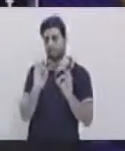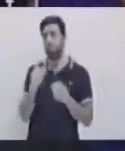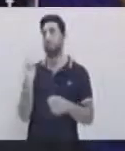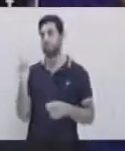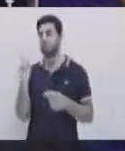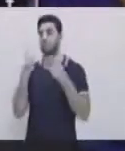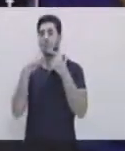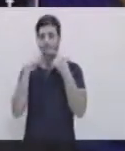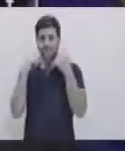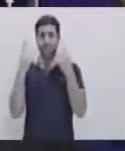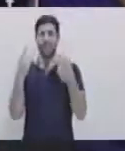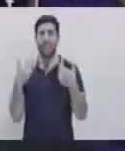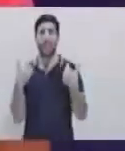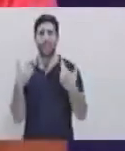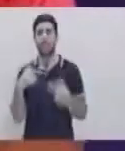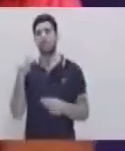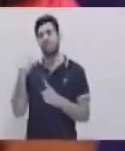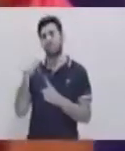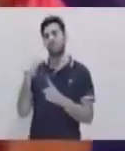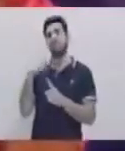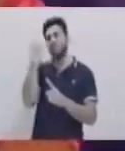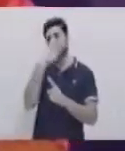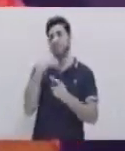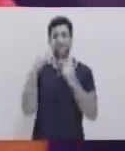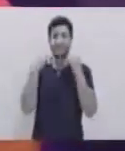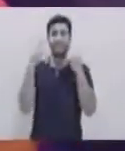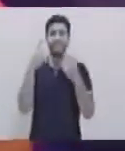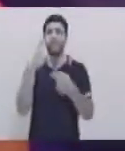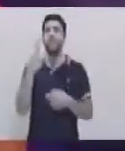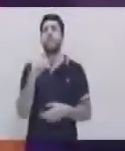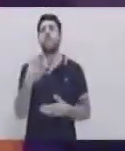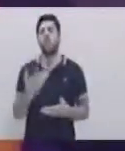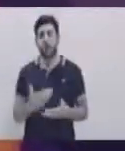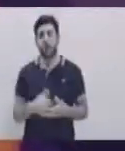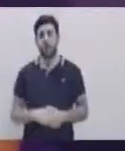Exacto, está contenta. ¿Por qué creen que la nena está contenta?